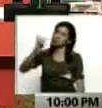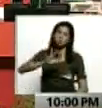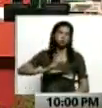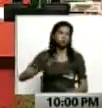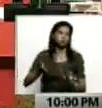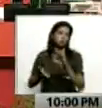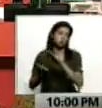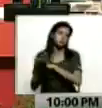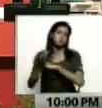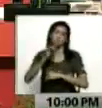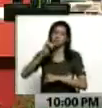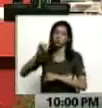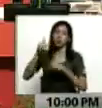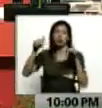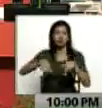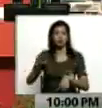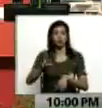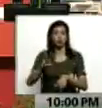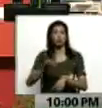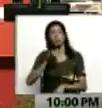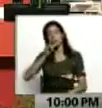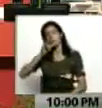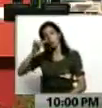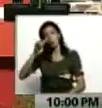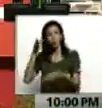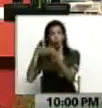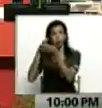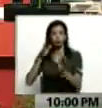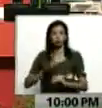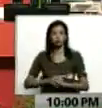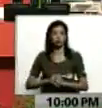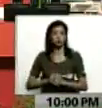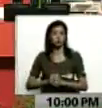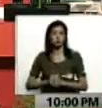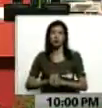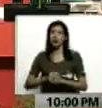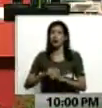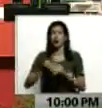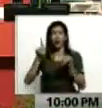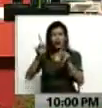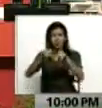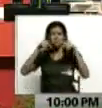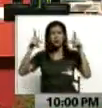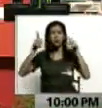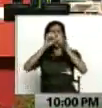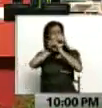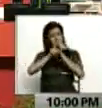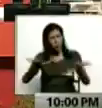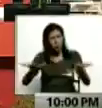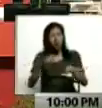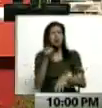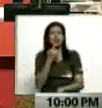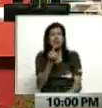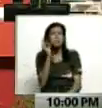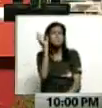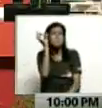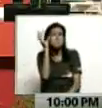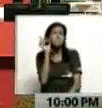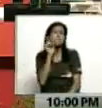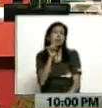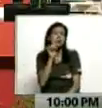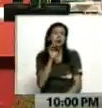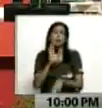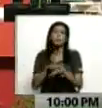demanda va ahí mi demand y aquí en Venezuela mi demanda va ahí no se puede utilizar un medio de comunicación para difamar